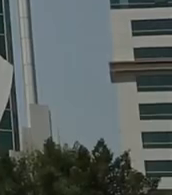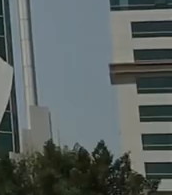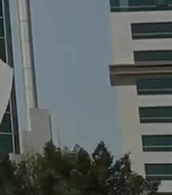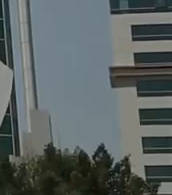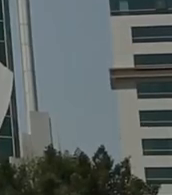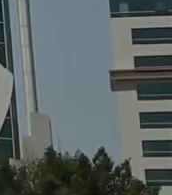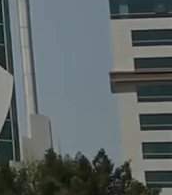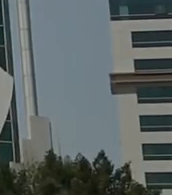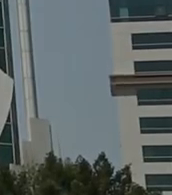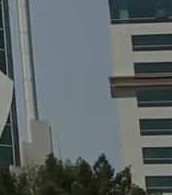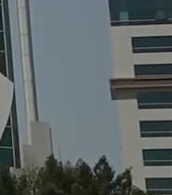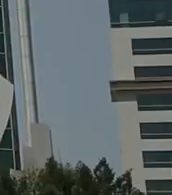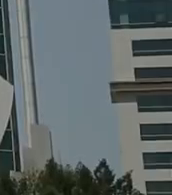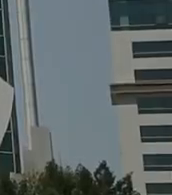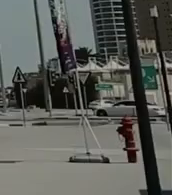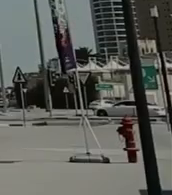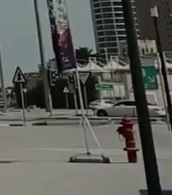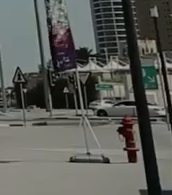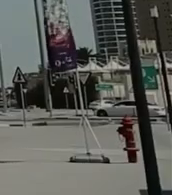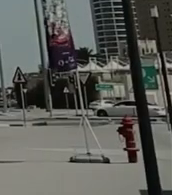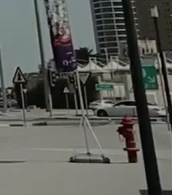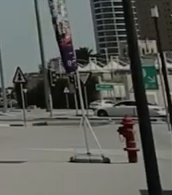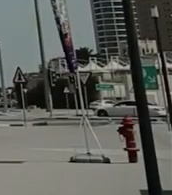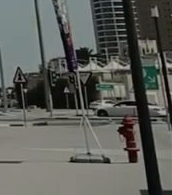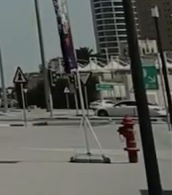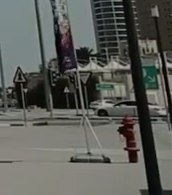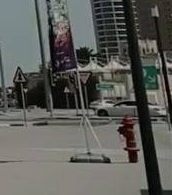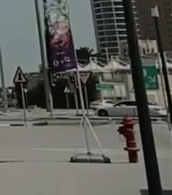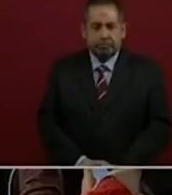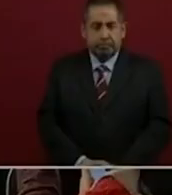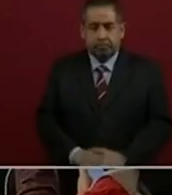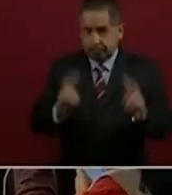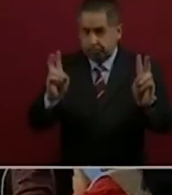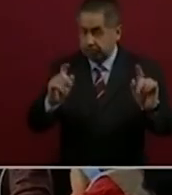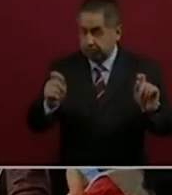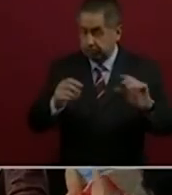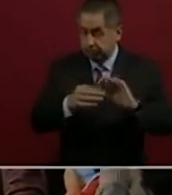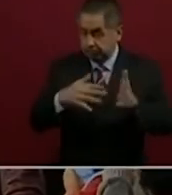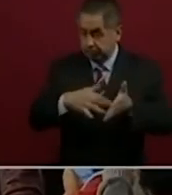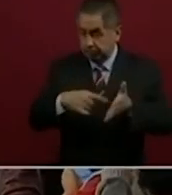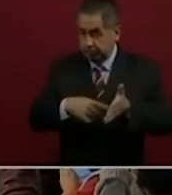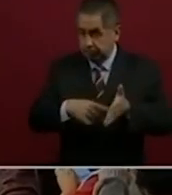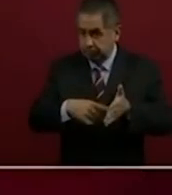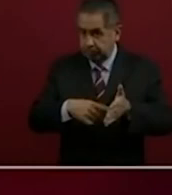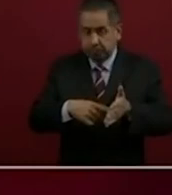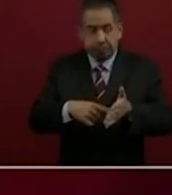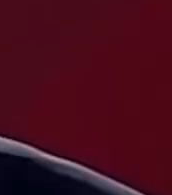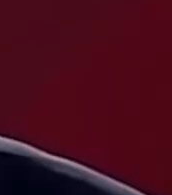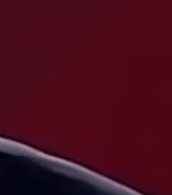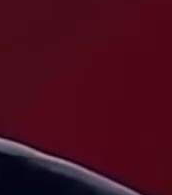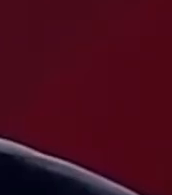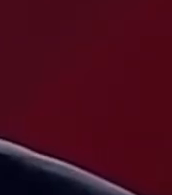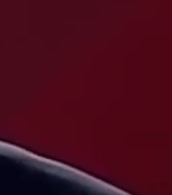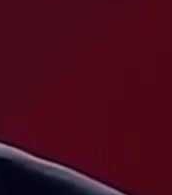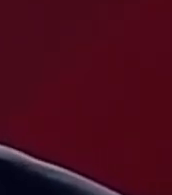comunidad LGTB y en donde está prohibida cualquier muestra de afecto. México, en este sentido, está mucho más